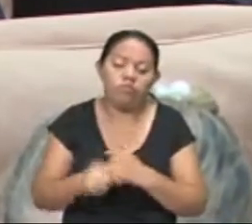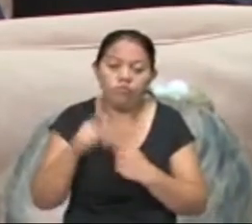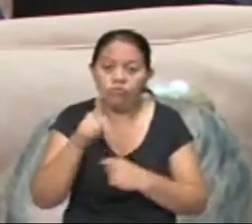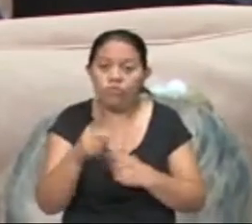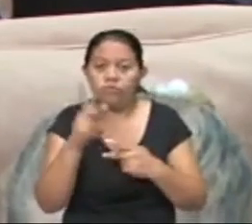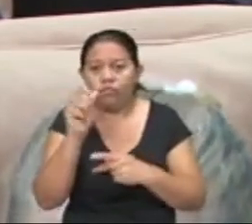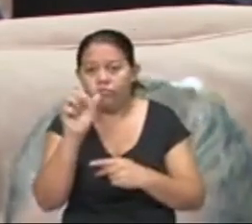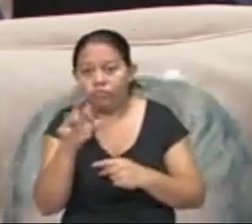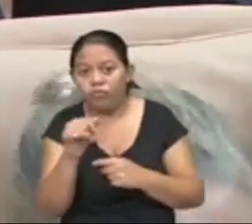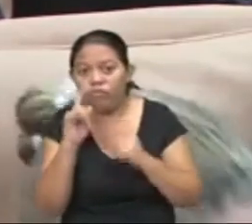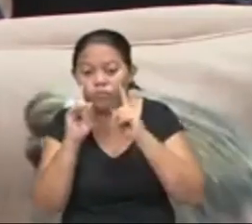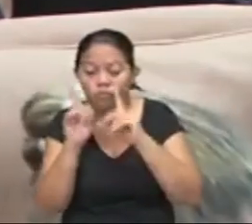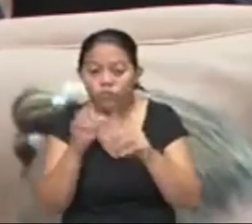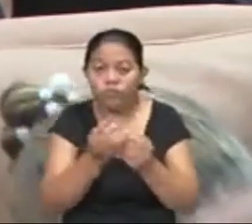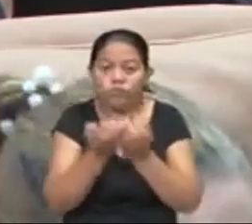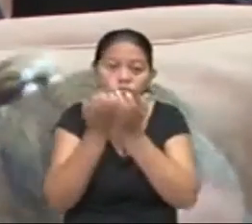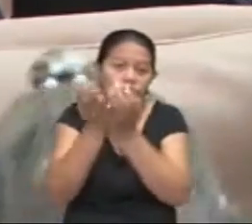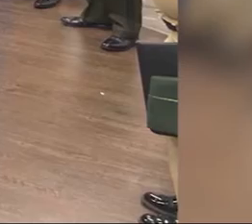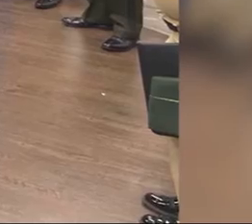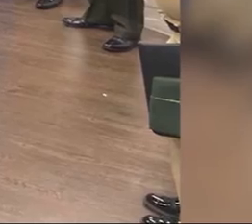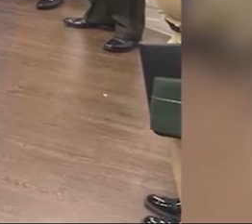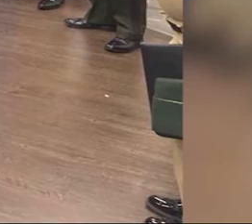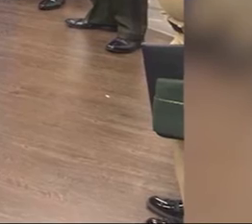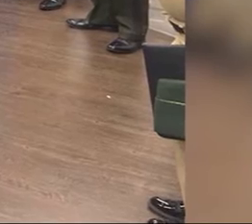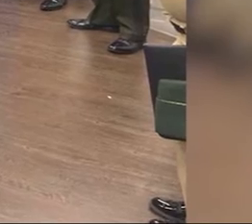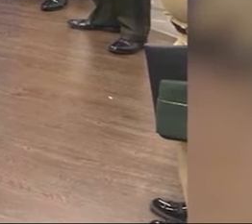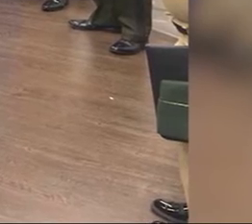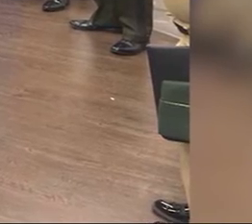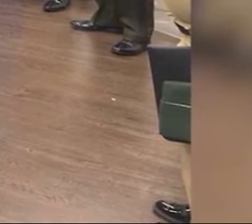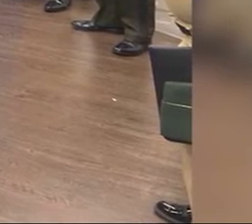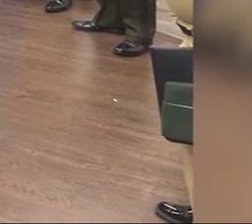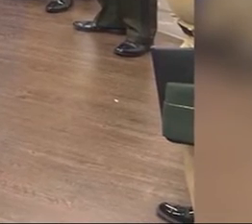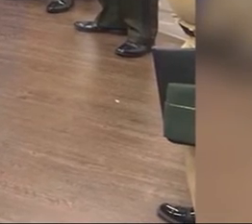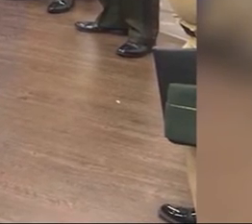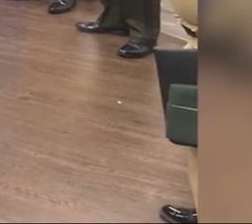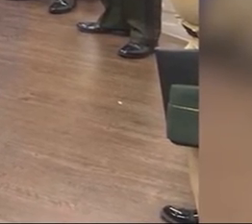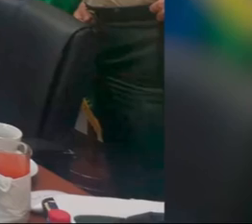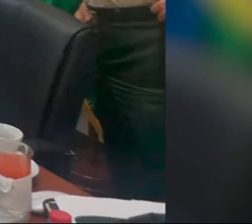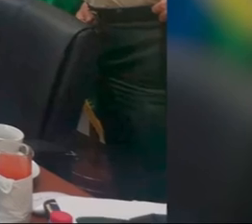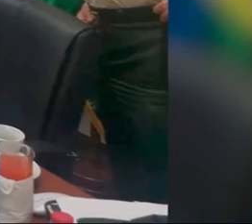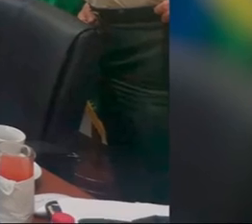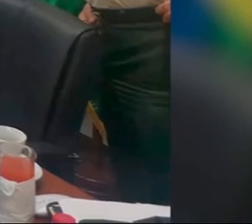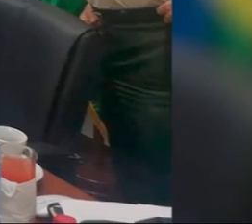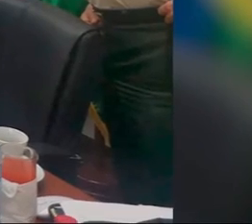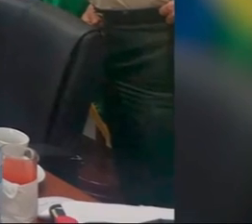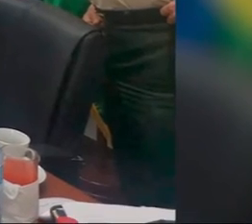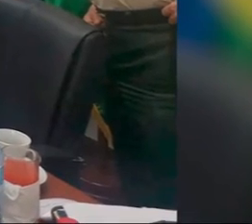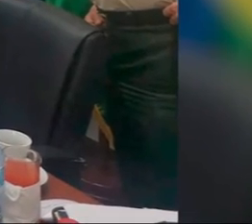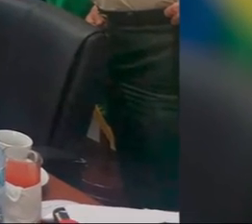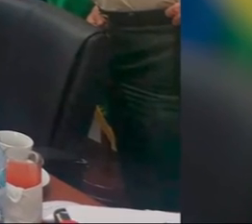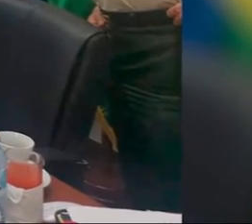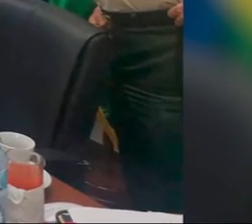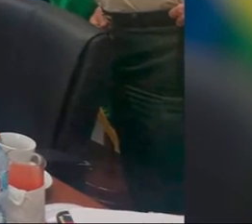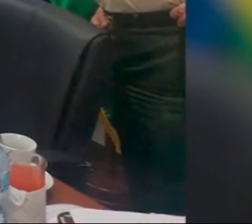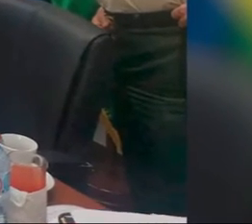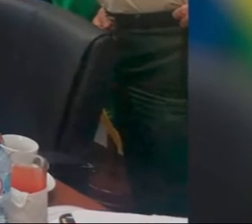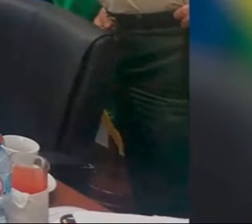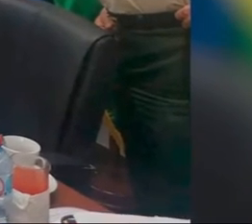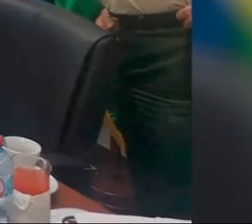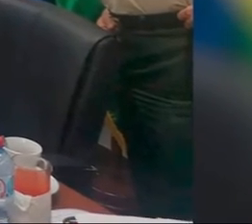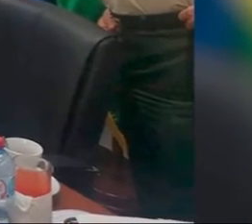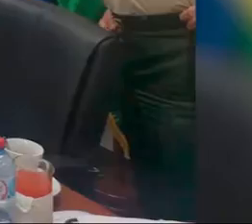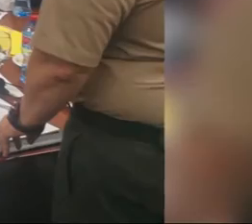crimen organizado y contra el narcotráfico. El diputado Wálmaro Gutiérrez expresó que desde el 2007 a la fecha se han